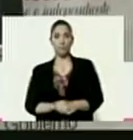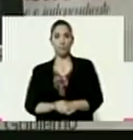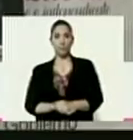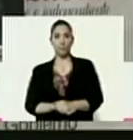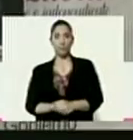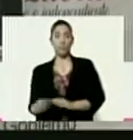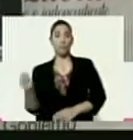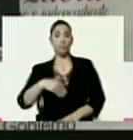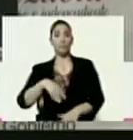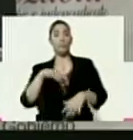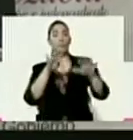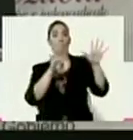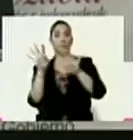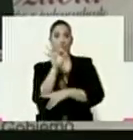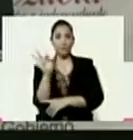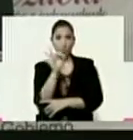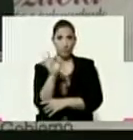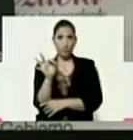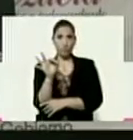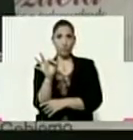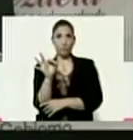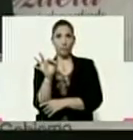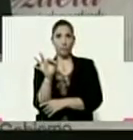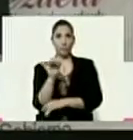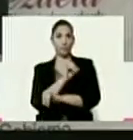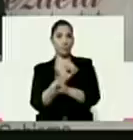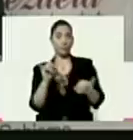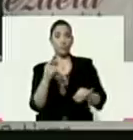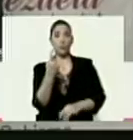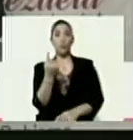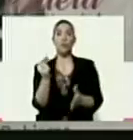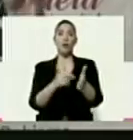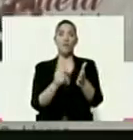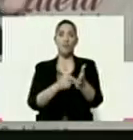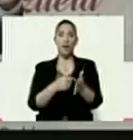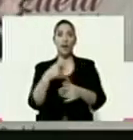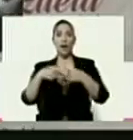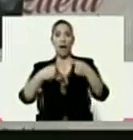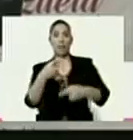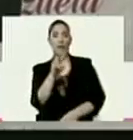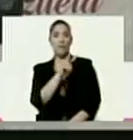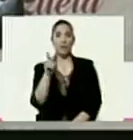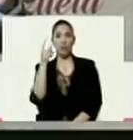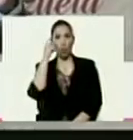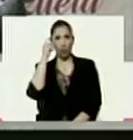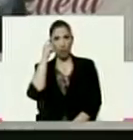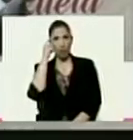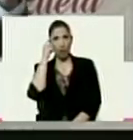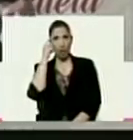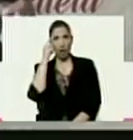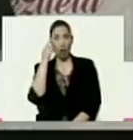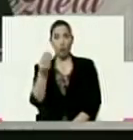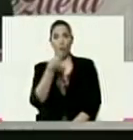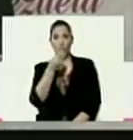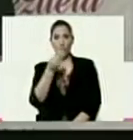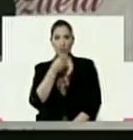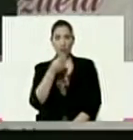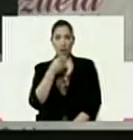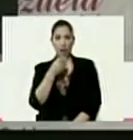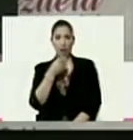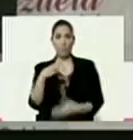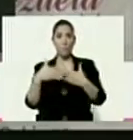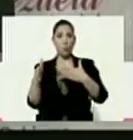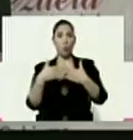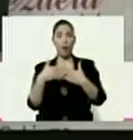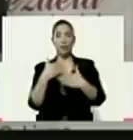del 99% una vez cada 22 días los alimentos de la cesta básica en la puerta de su